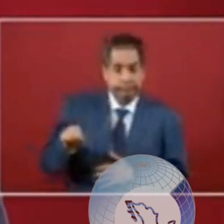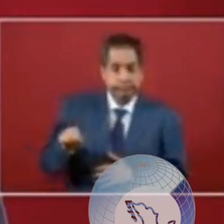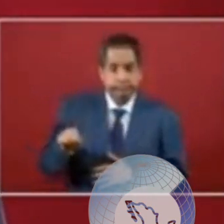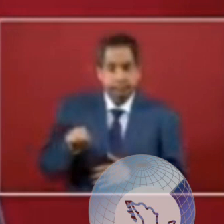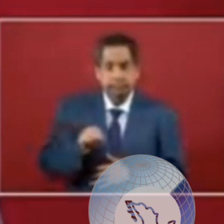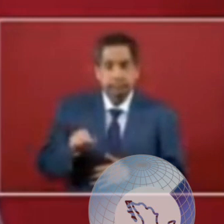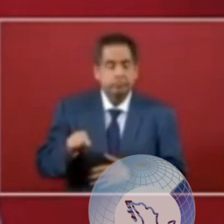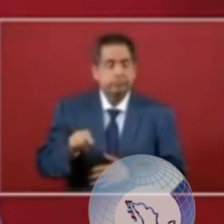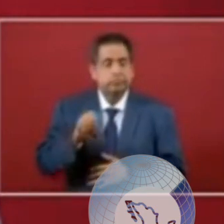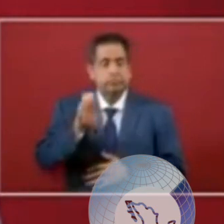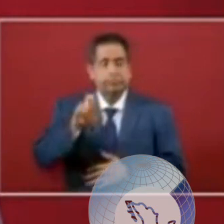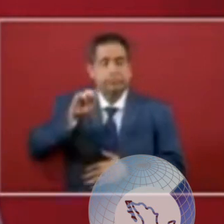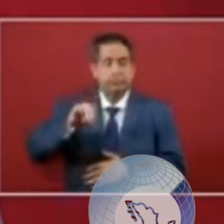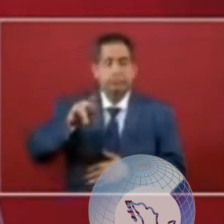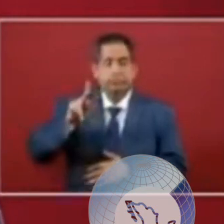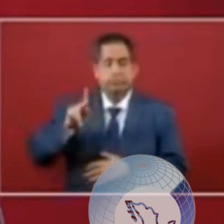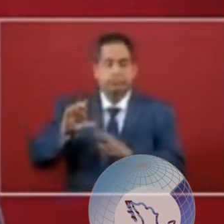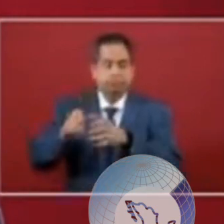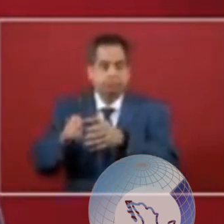estuvo el Estado Mayor Presidencial,